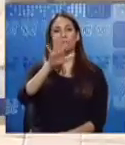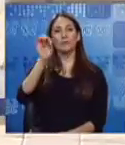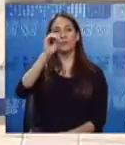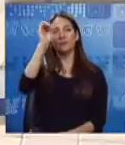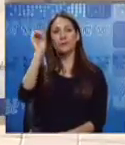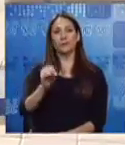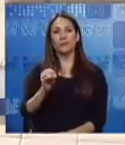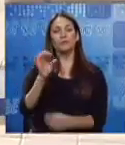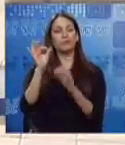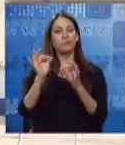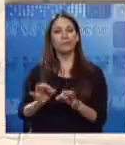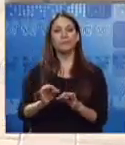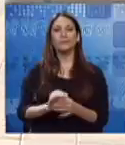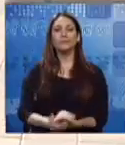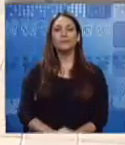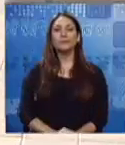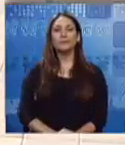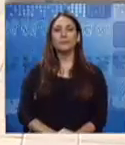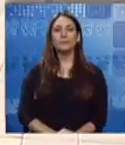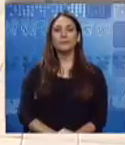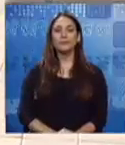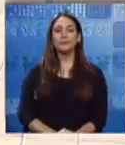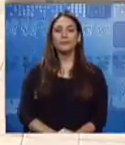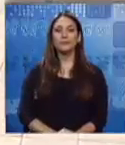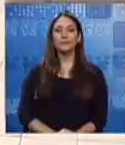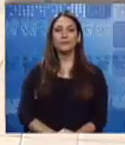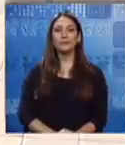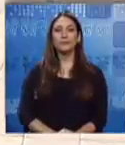y del 95% de confiabilidad. Fabiola Santana, TC Televisión.